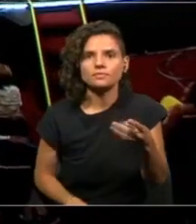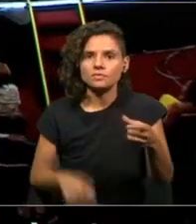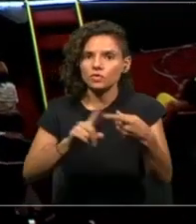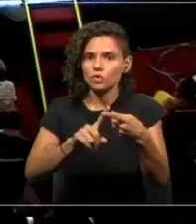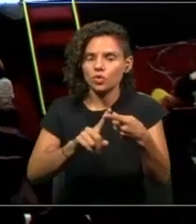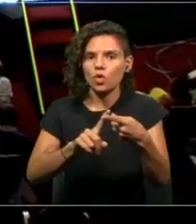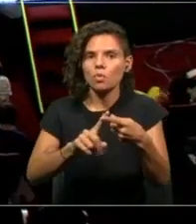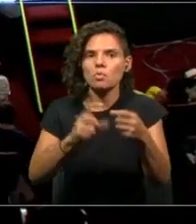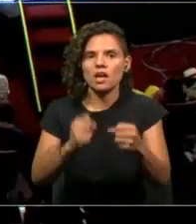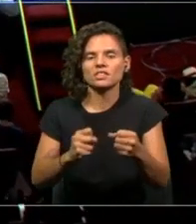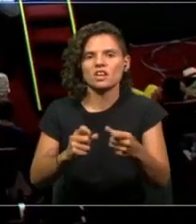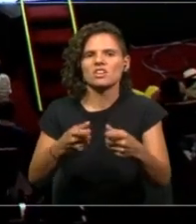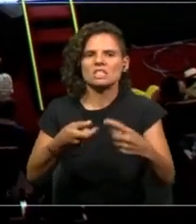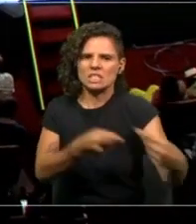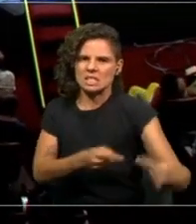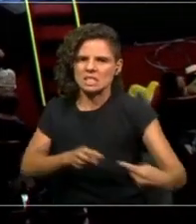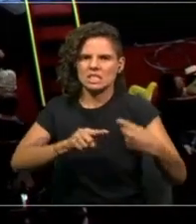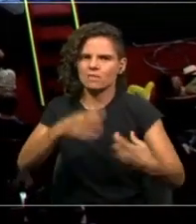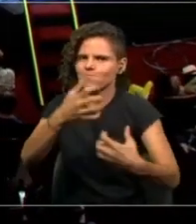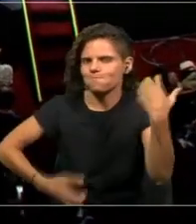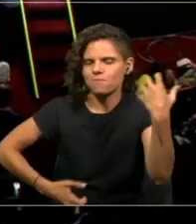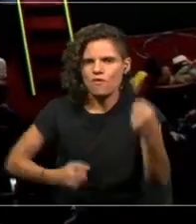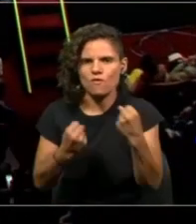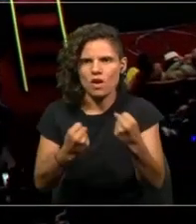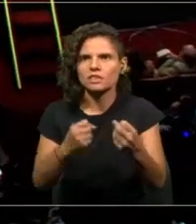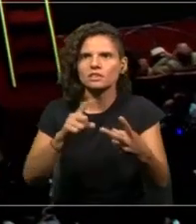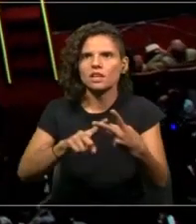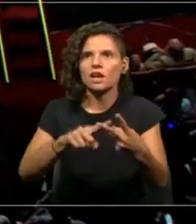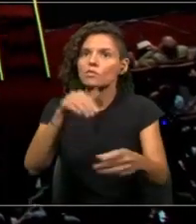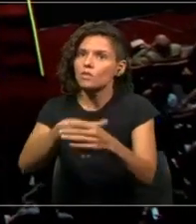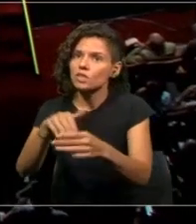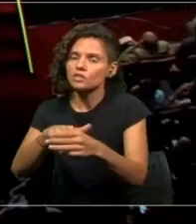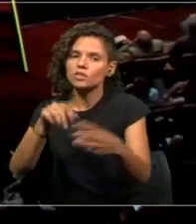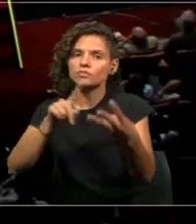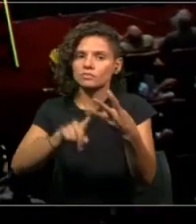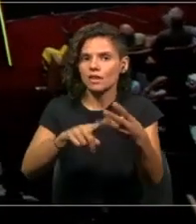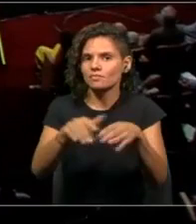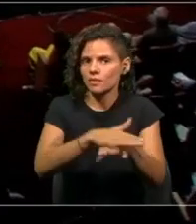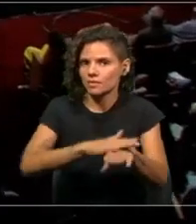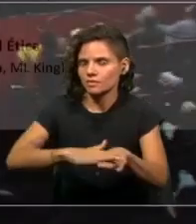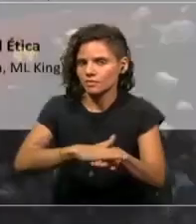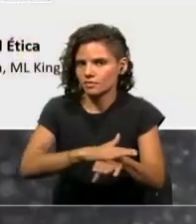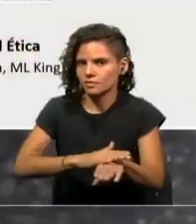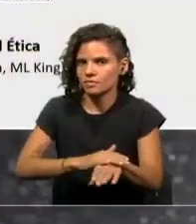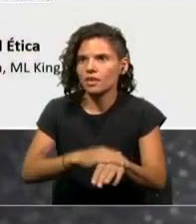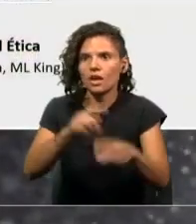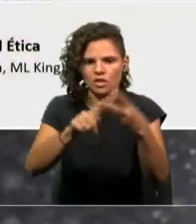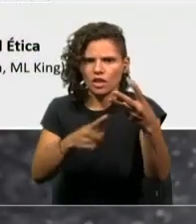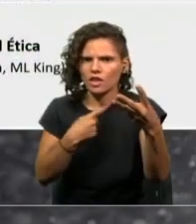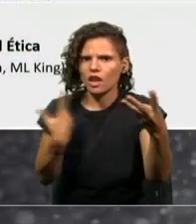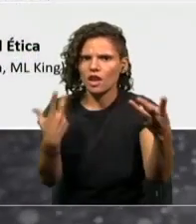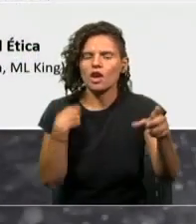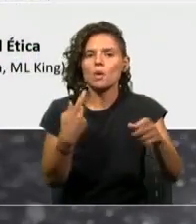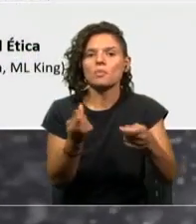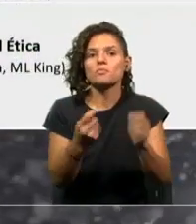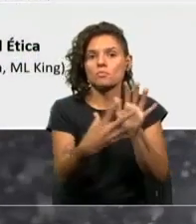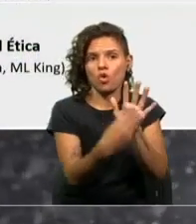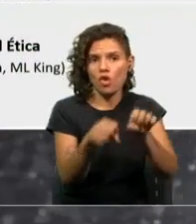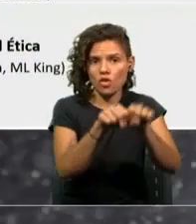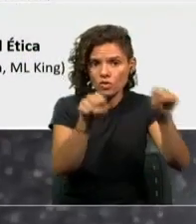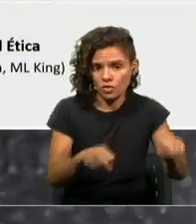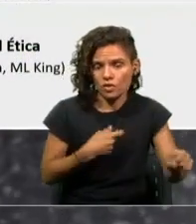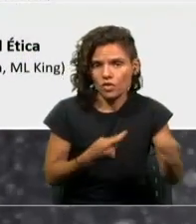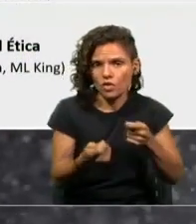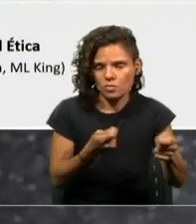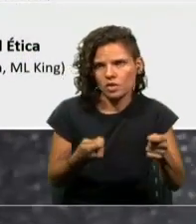fuerza, la votación y la persuasión. Estas son las formas en que han cambiado modelos socioeconómicos o políticos en la historia. ¿Ya? La fuerza,